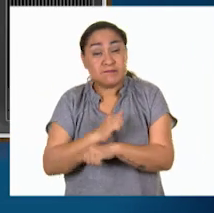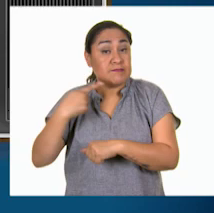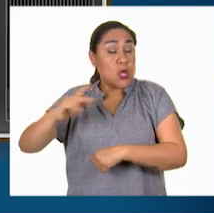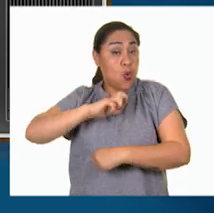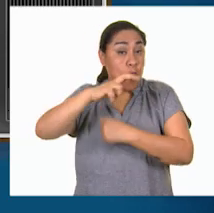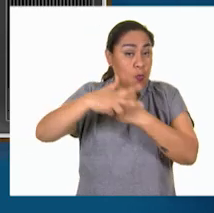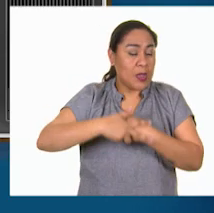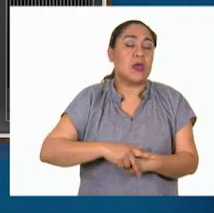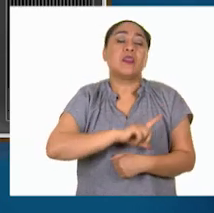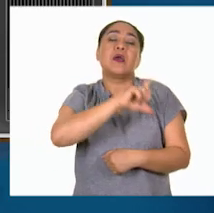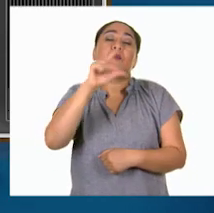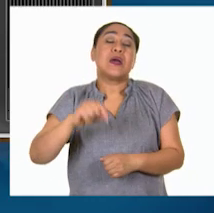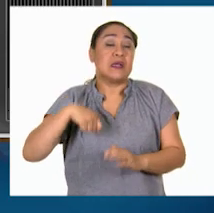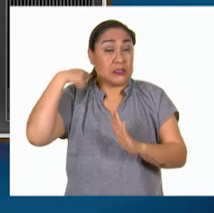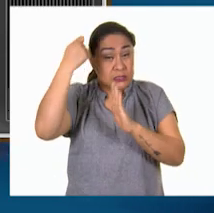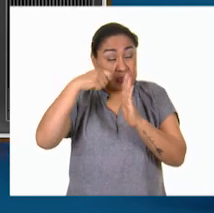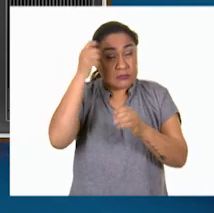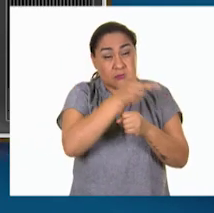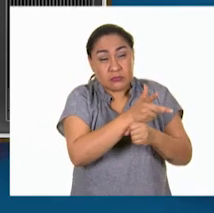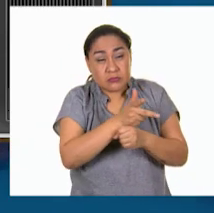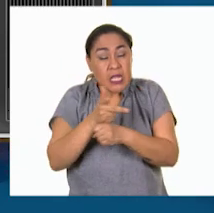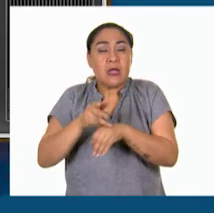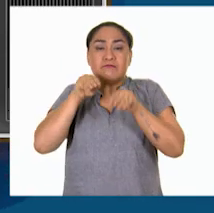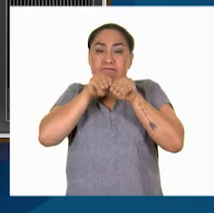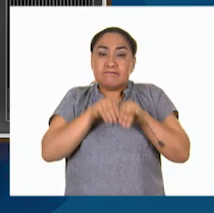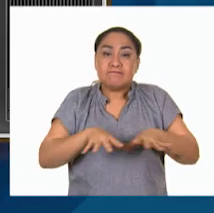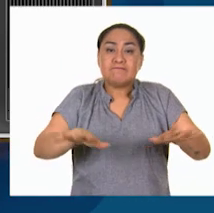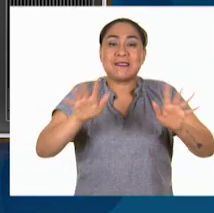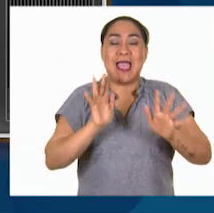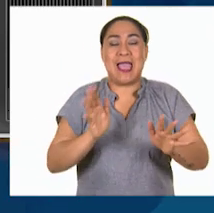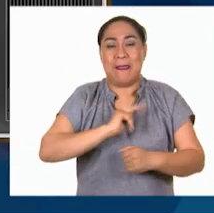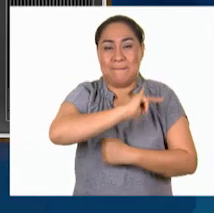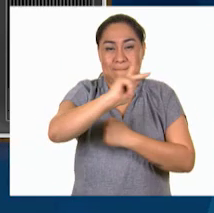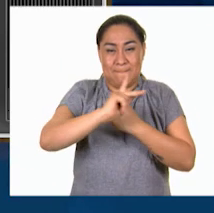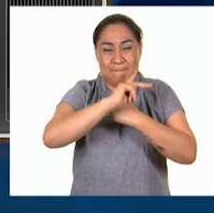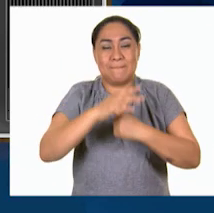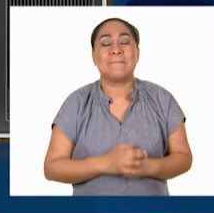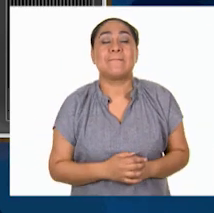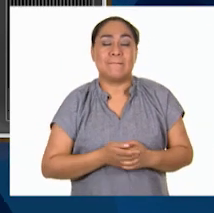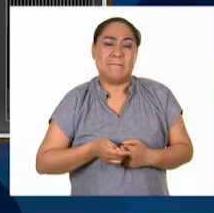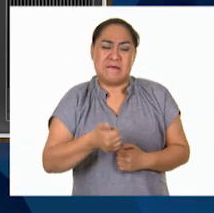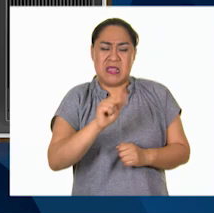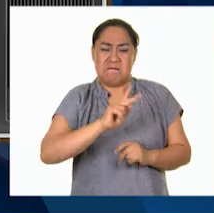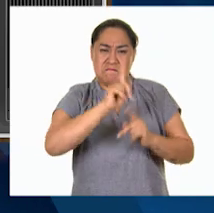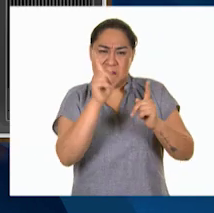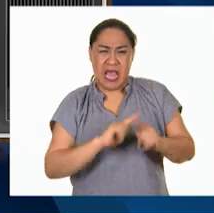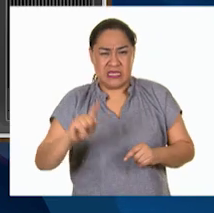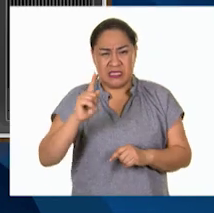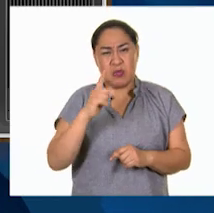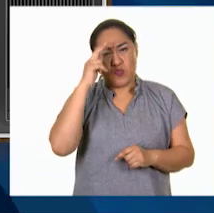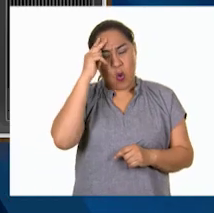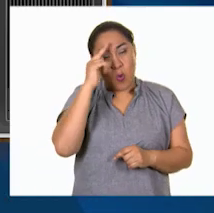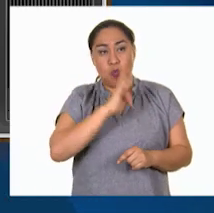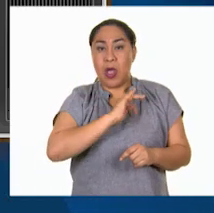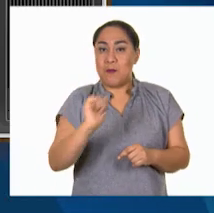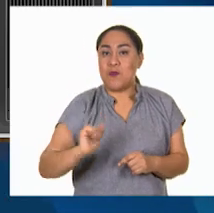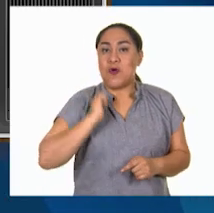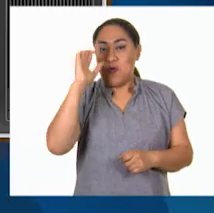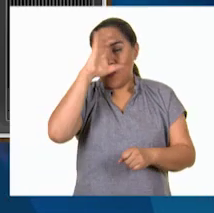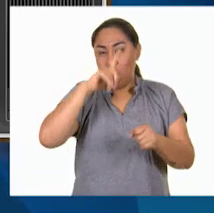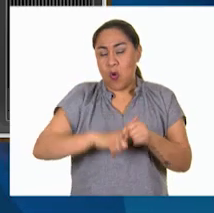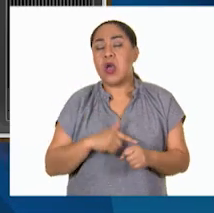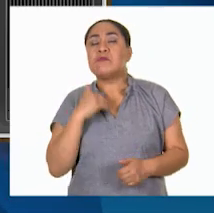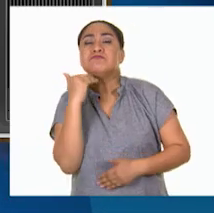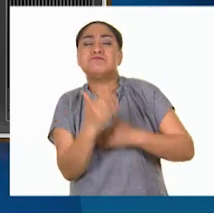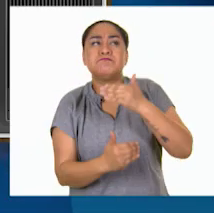el cinematógrafo fue conocido en todo el país. La paz porfiriana fue provechosa para la cultura. Se avanzó